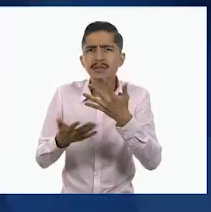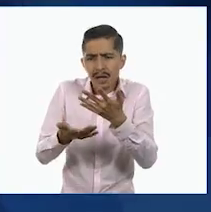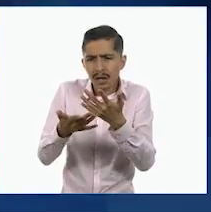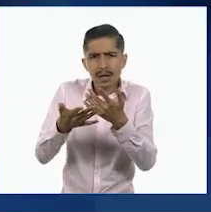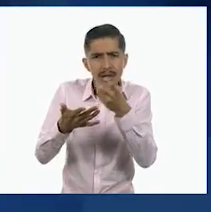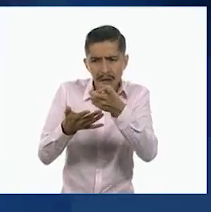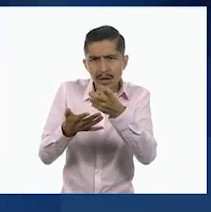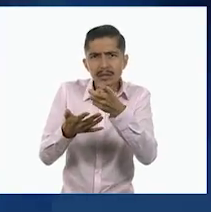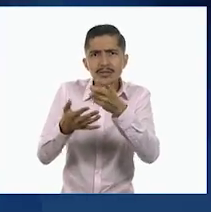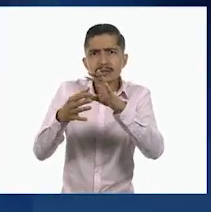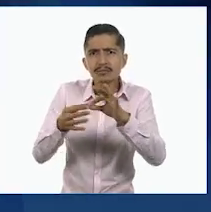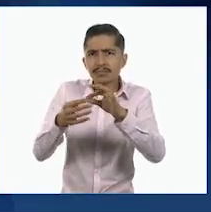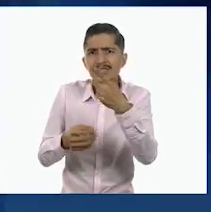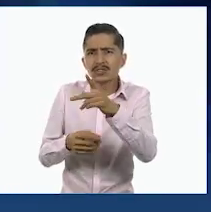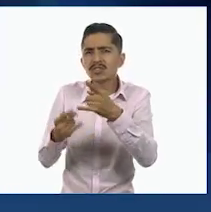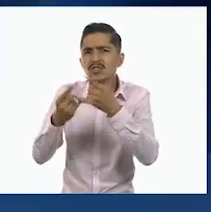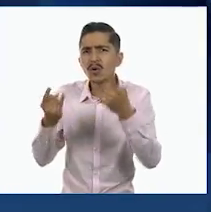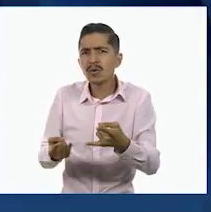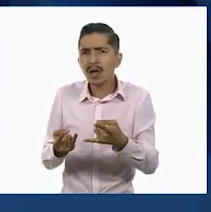María?